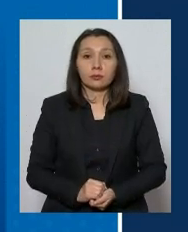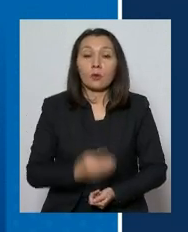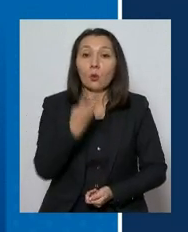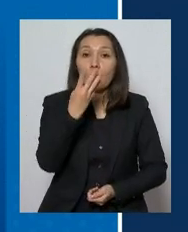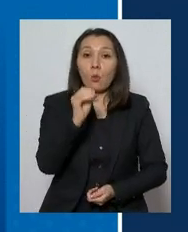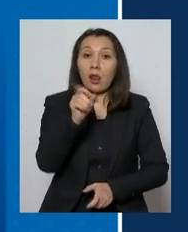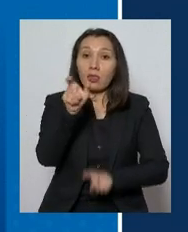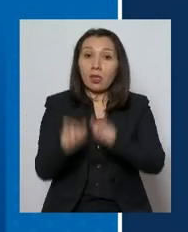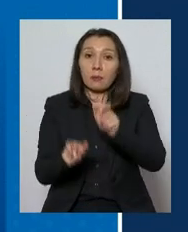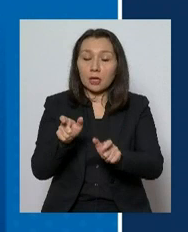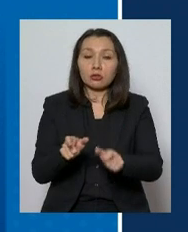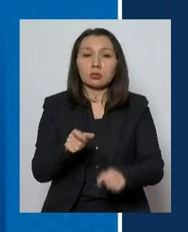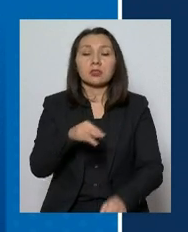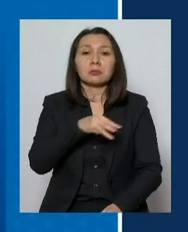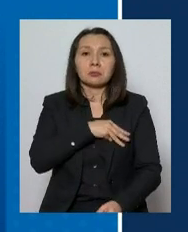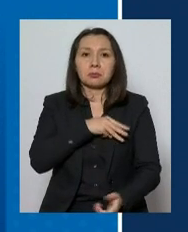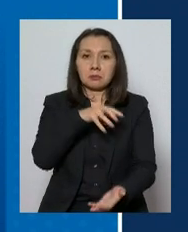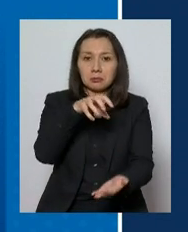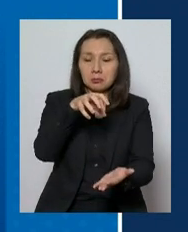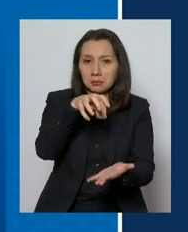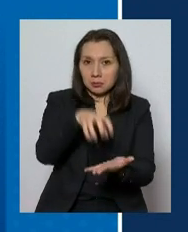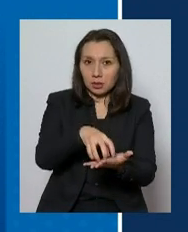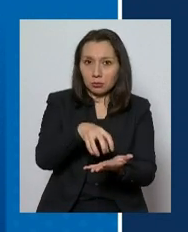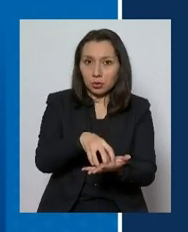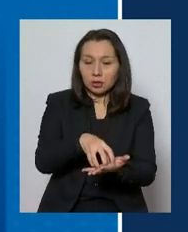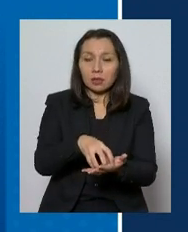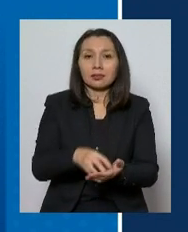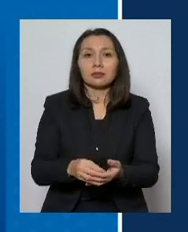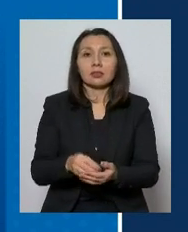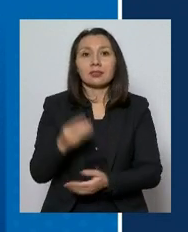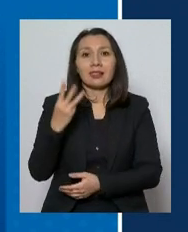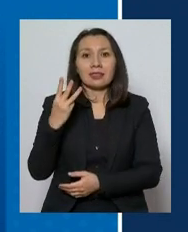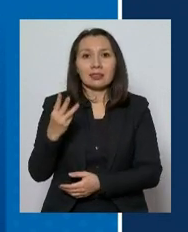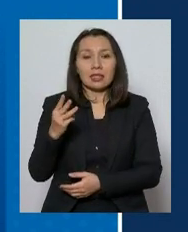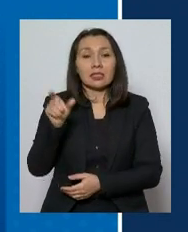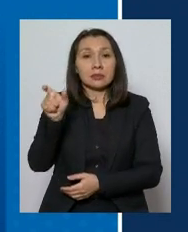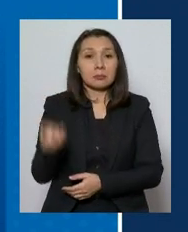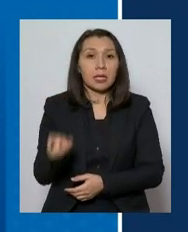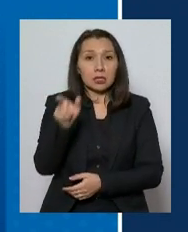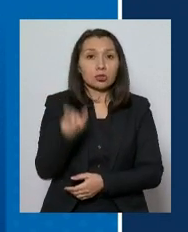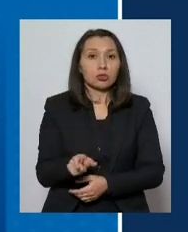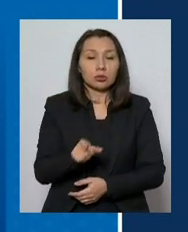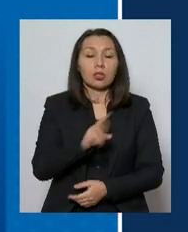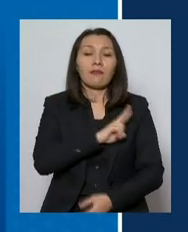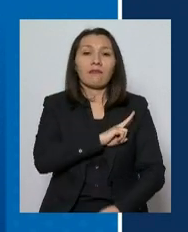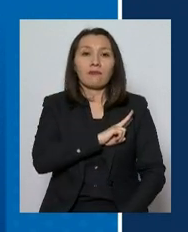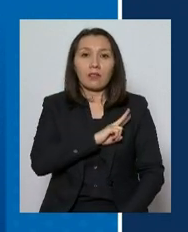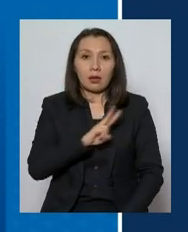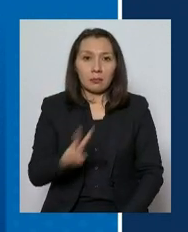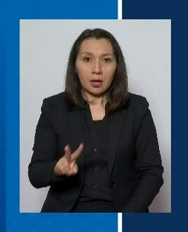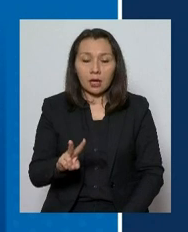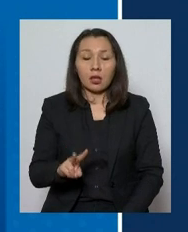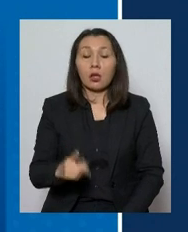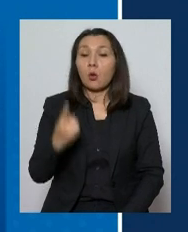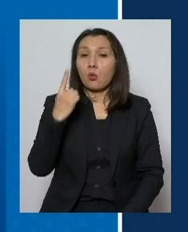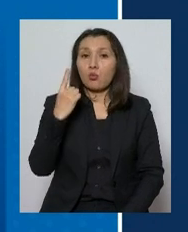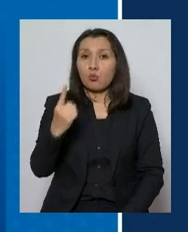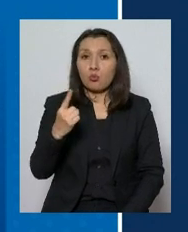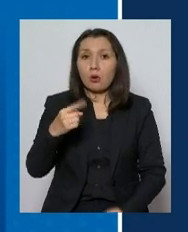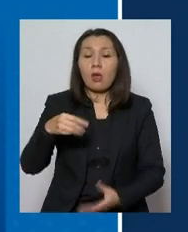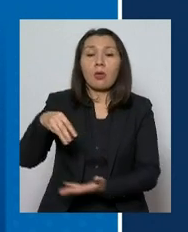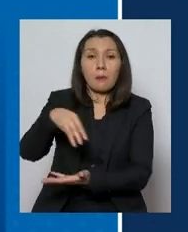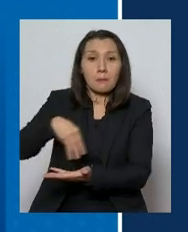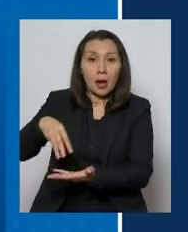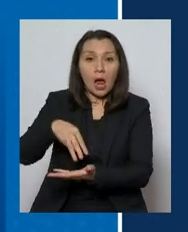40 personas que son de la región metropolitana, 3 personas que son de la región de Valparaíso, 1 de la región del